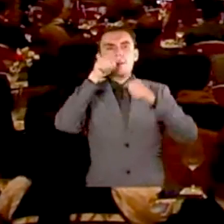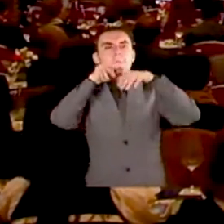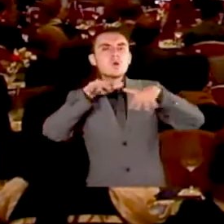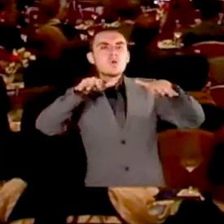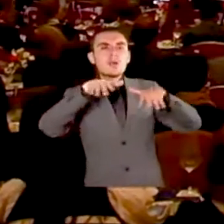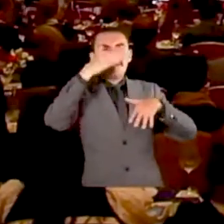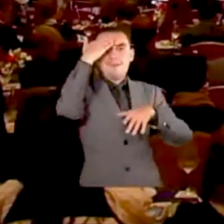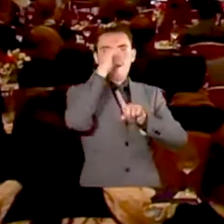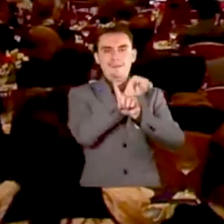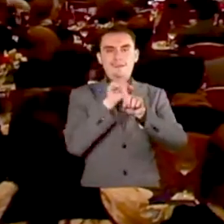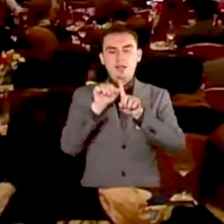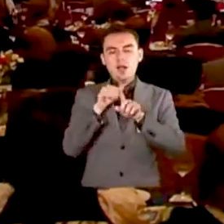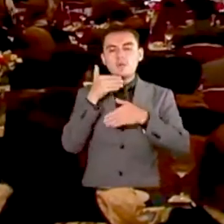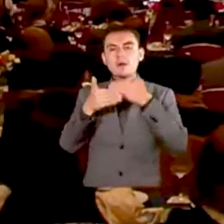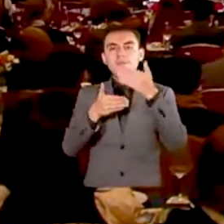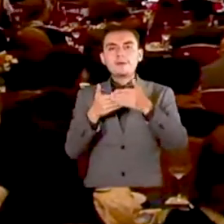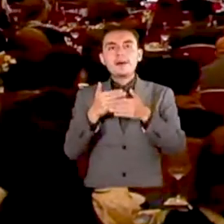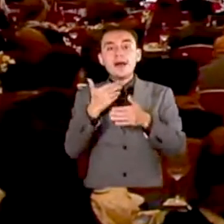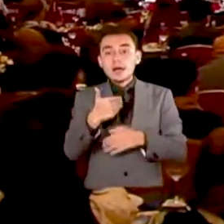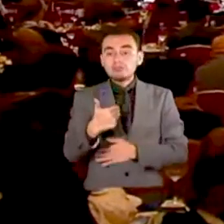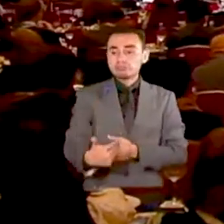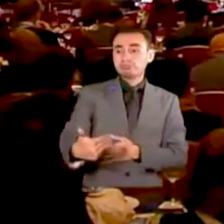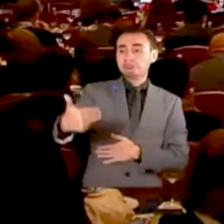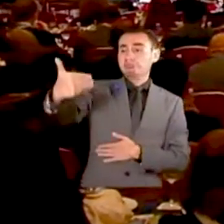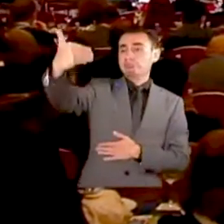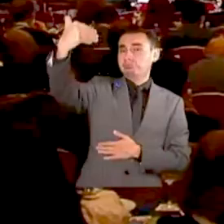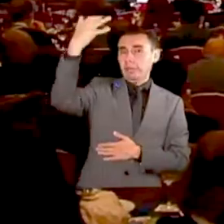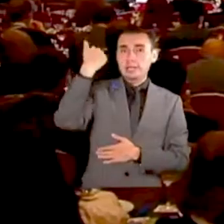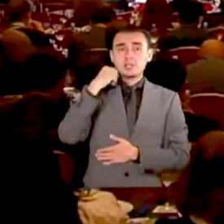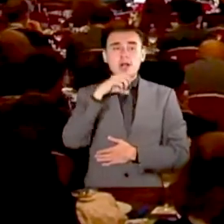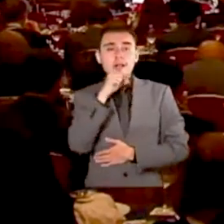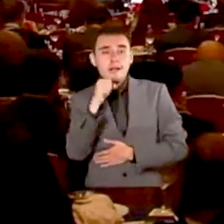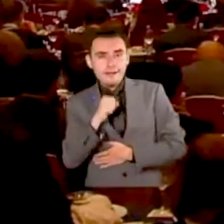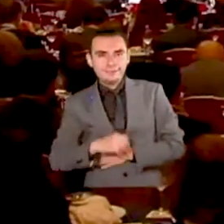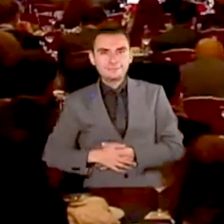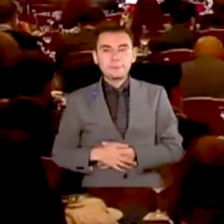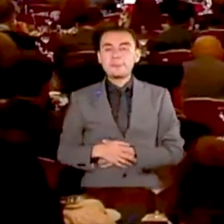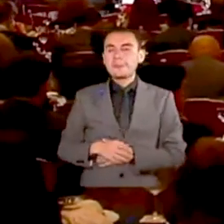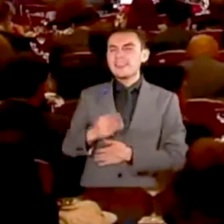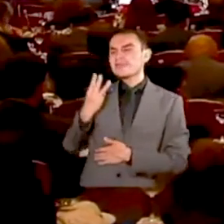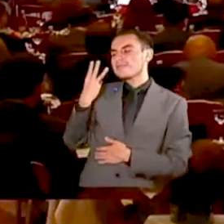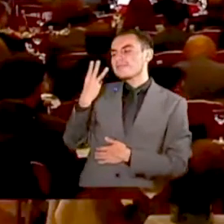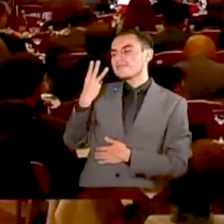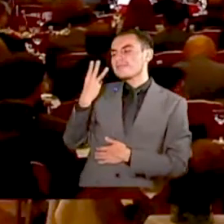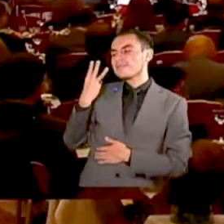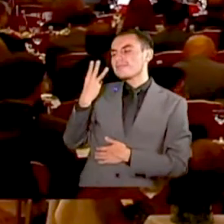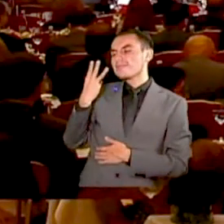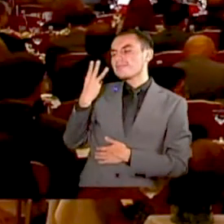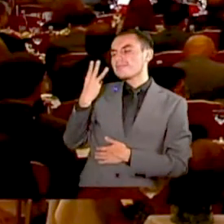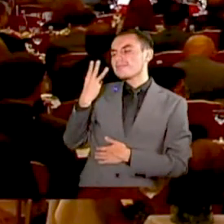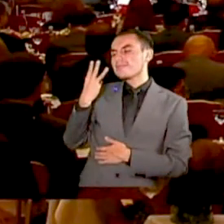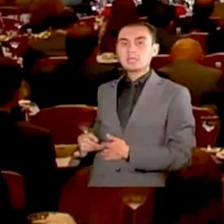el envejecimiento y la vejez. Hace 3 días estuvimos en la Presidencia de la República porque